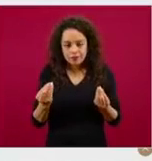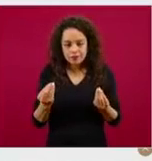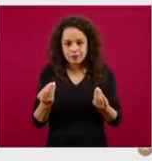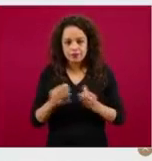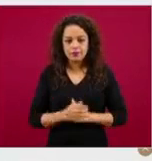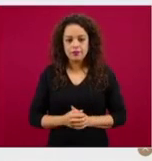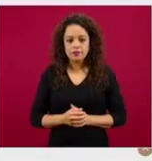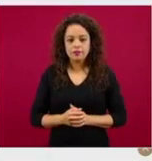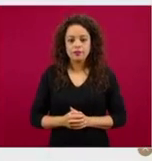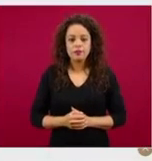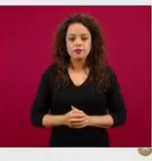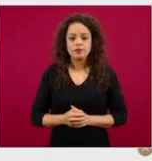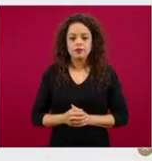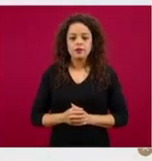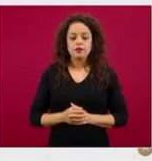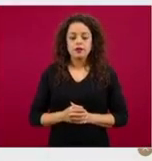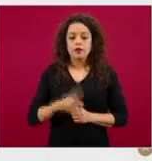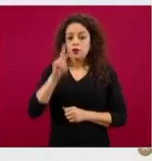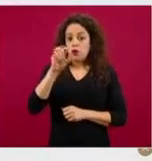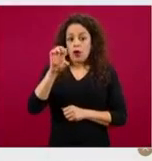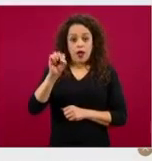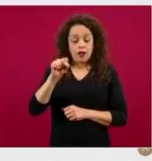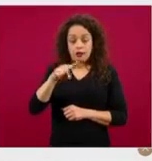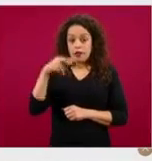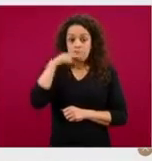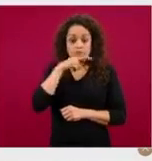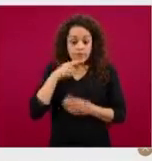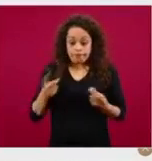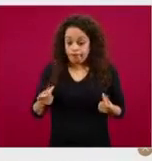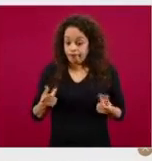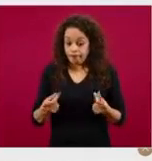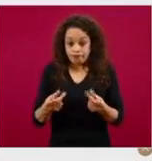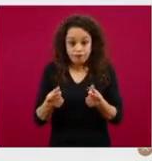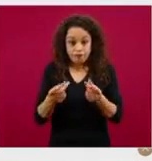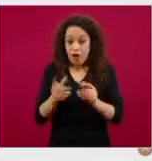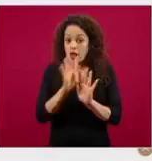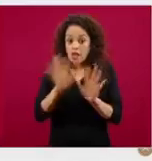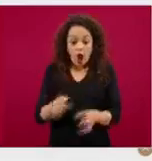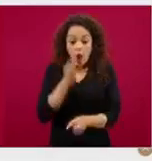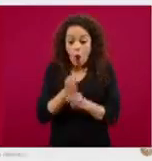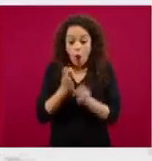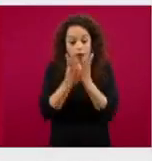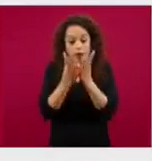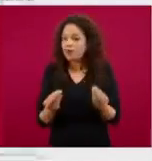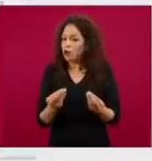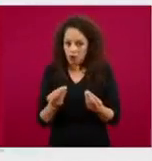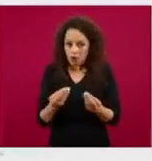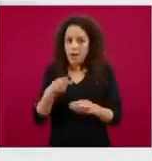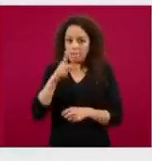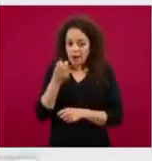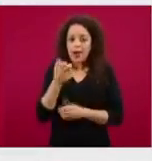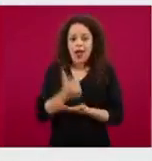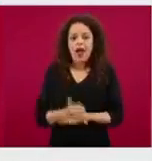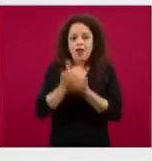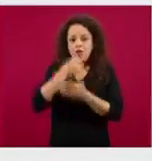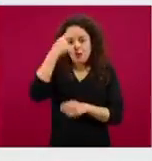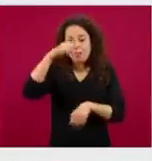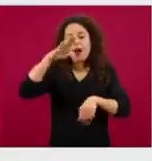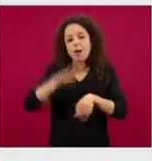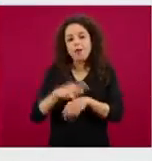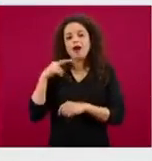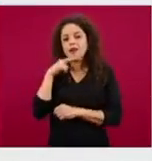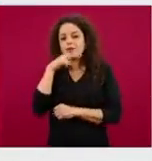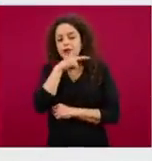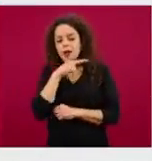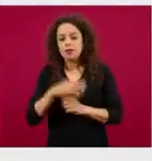rehabilitación, no es inmediata, pero esto acelerará la rehabilitación. no hay una dieta en